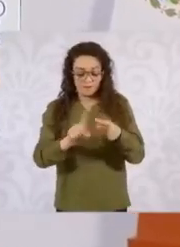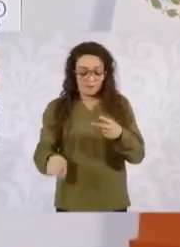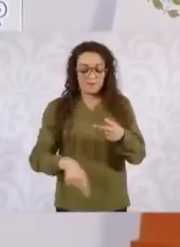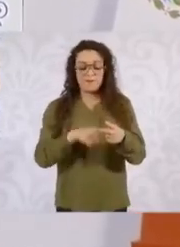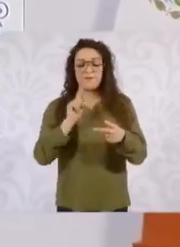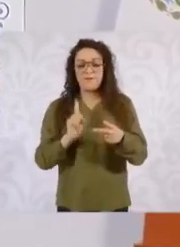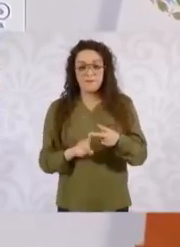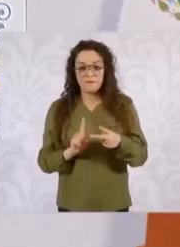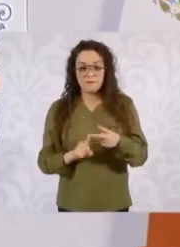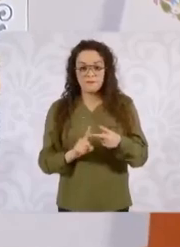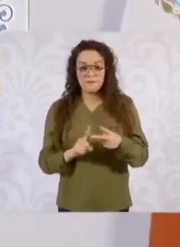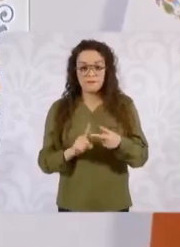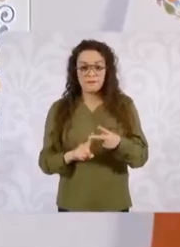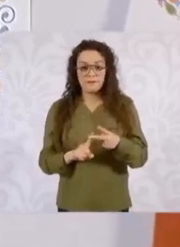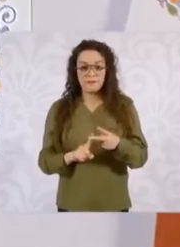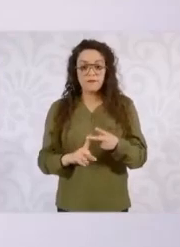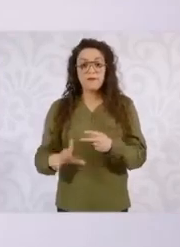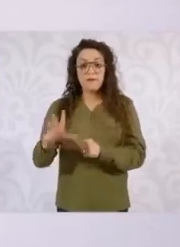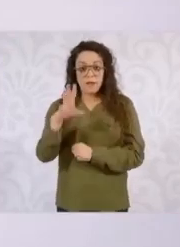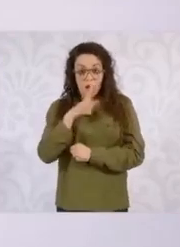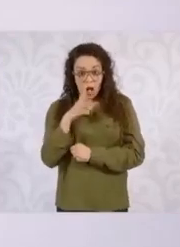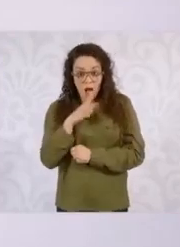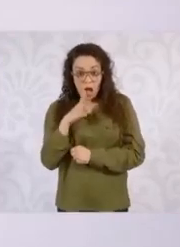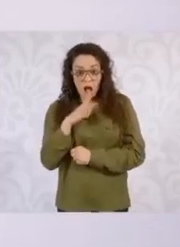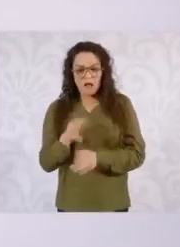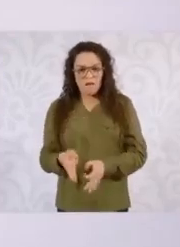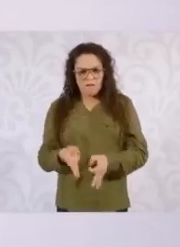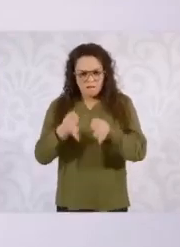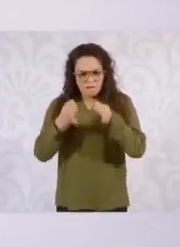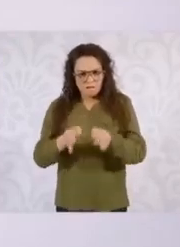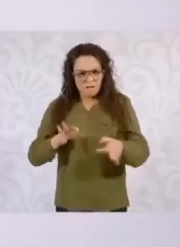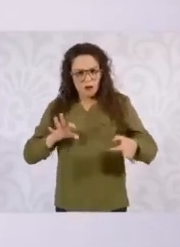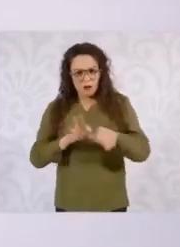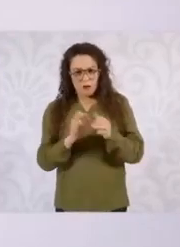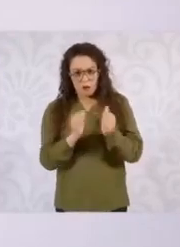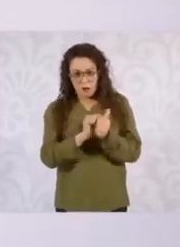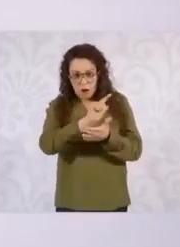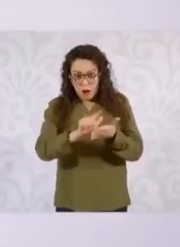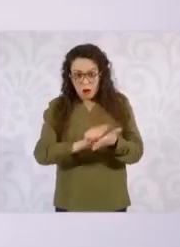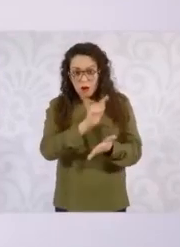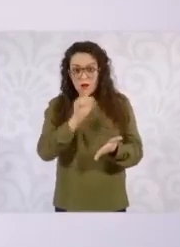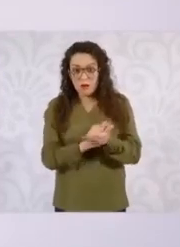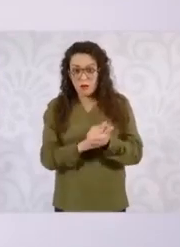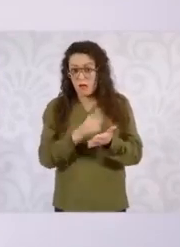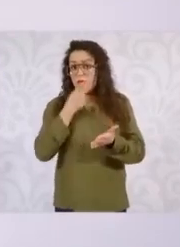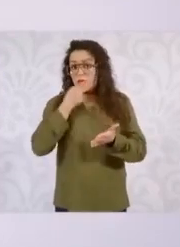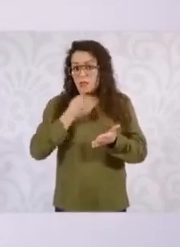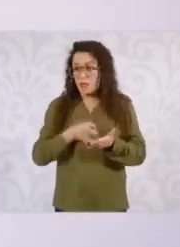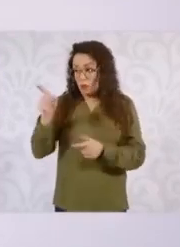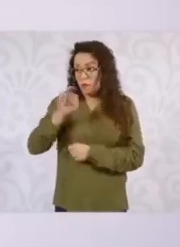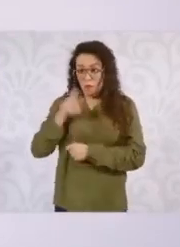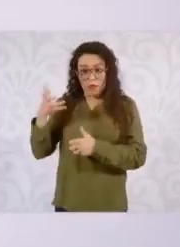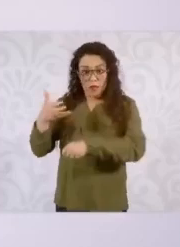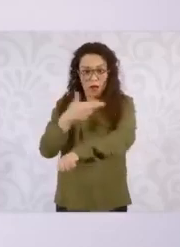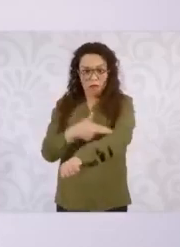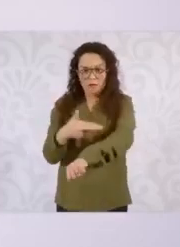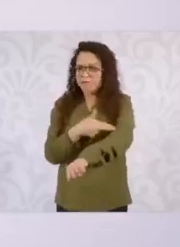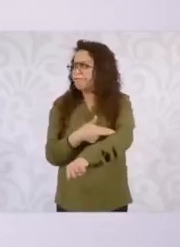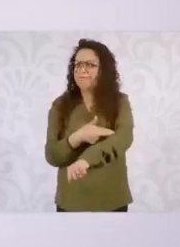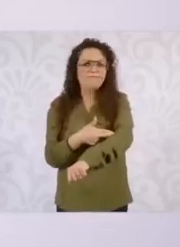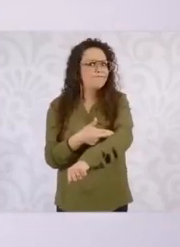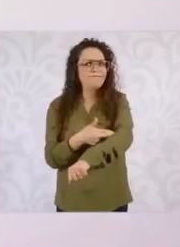¿Qué es el Poder Legislativo?